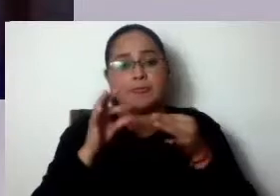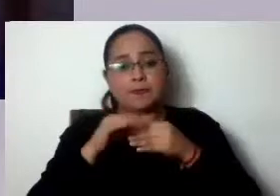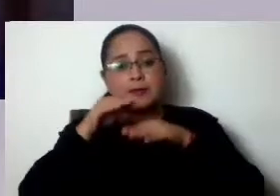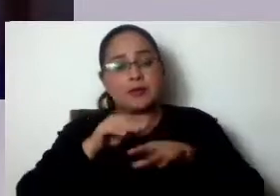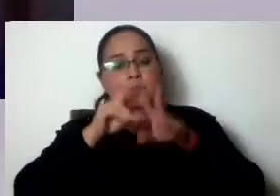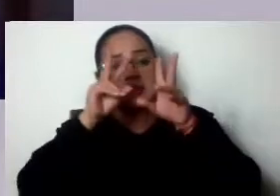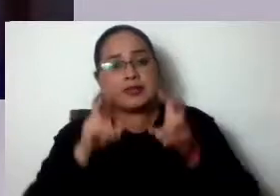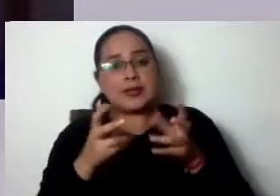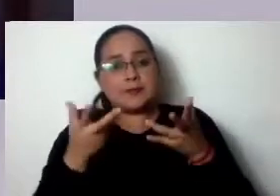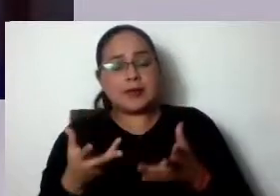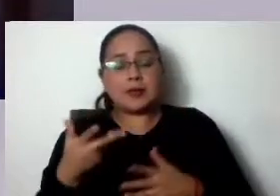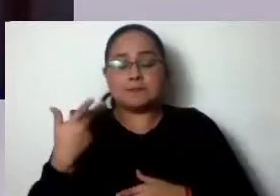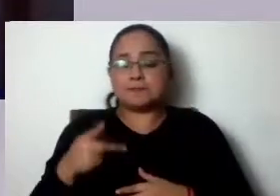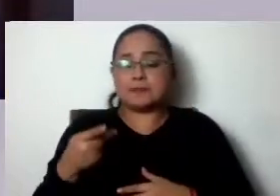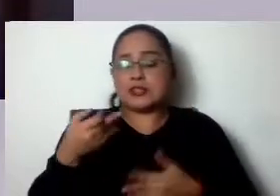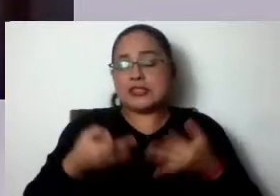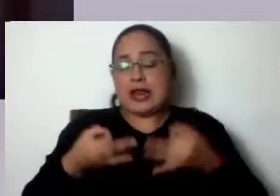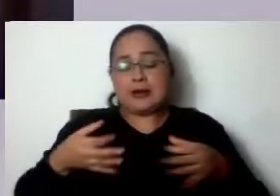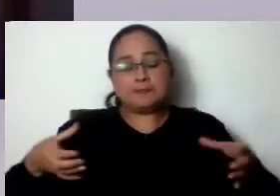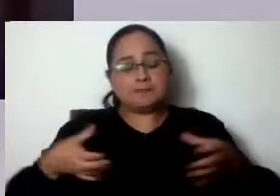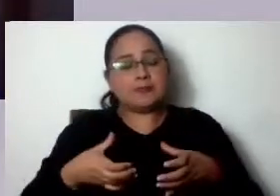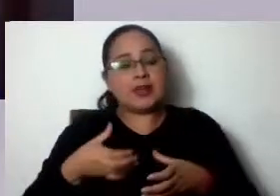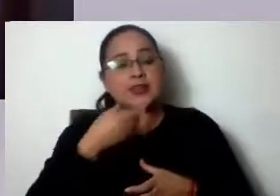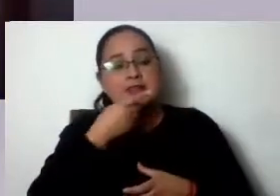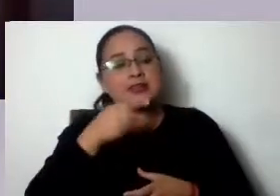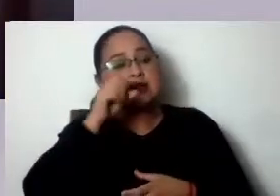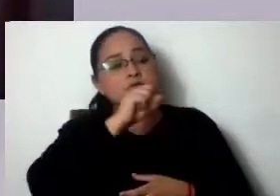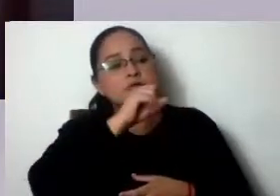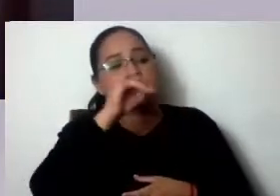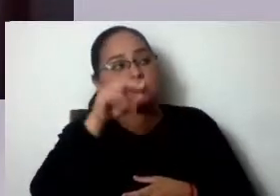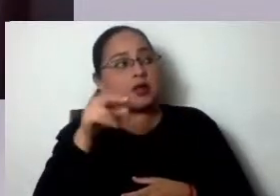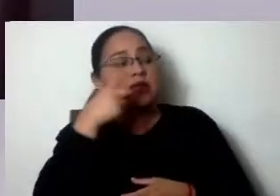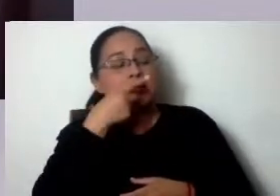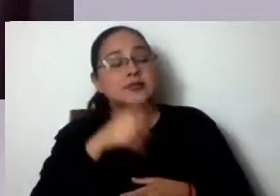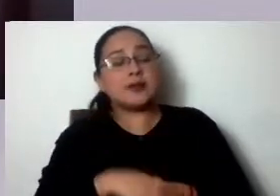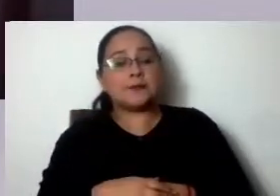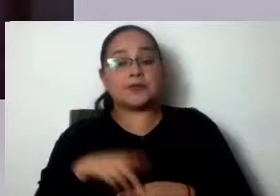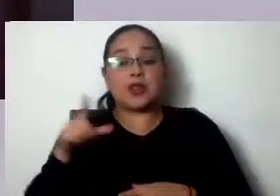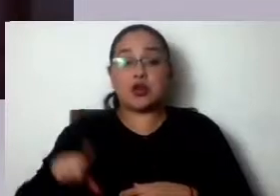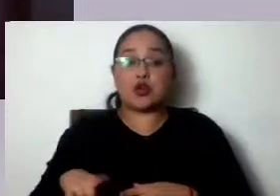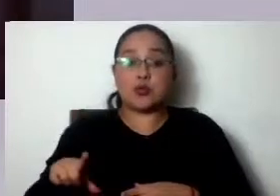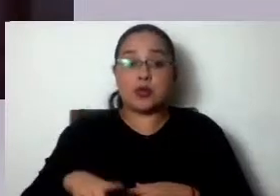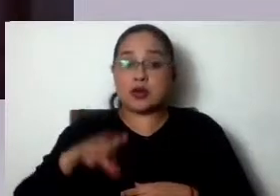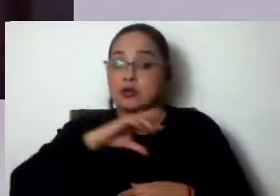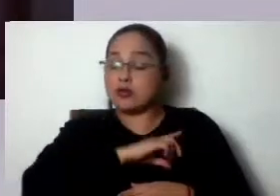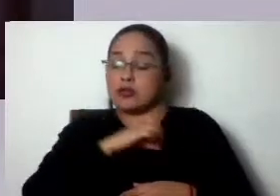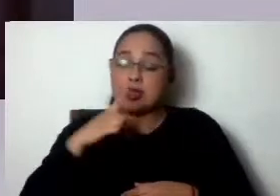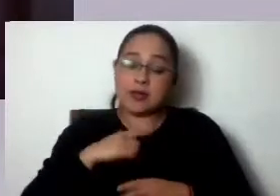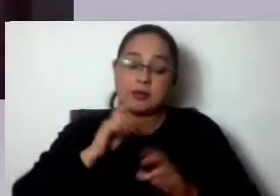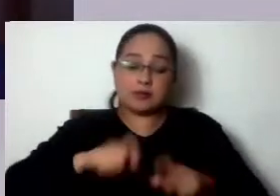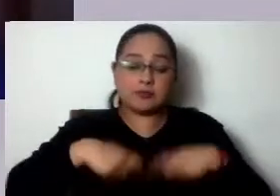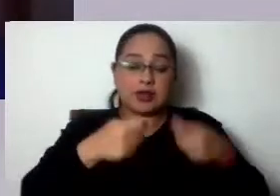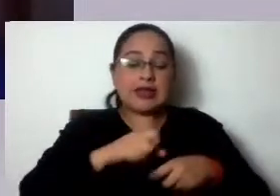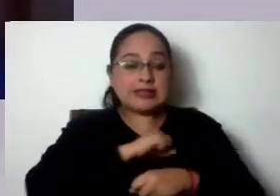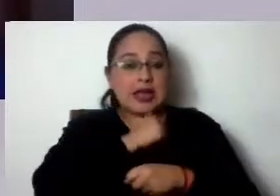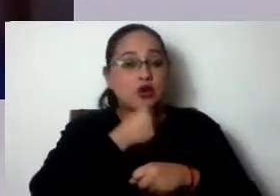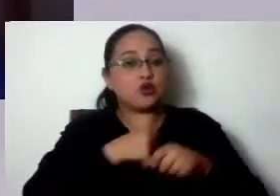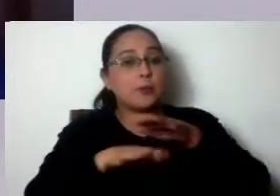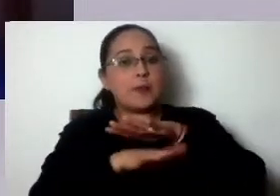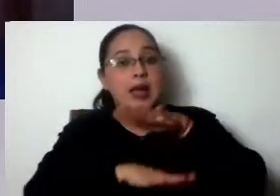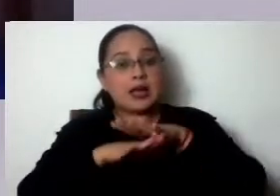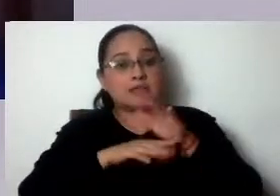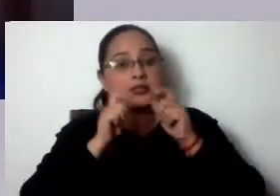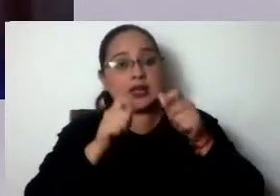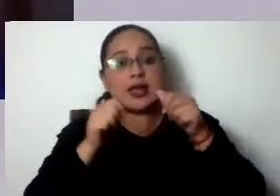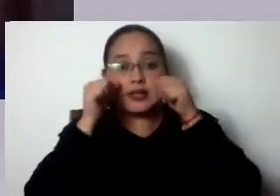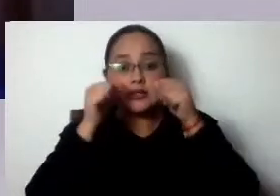la sala apunta que el alto tribunal ha reconocido que el estado se encuentra obligado a prestar el servicio básico de salud consistente en la